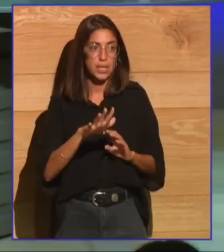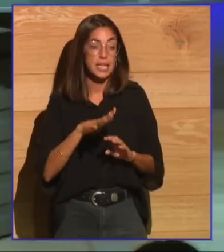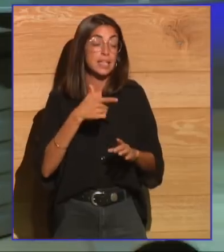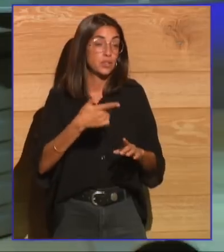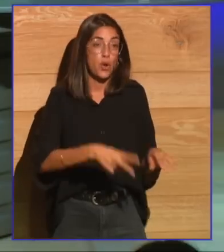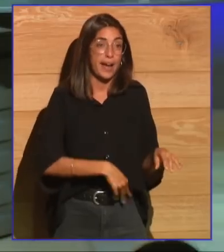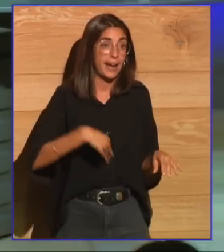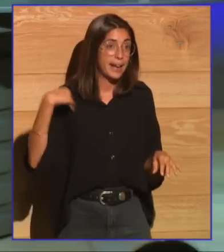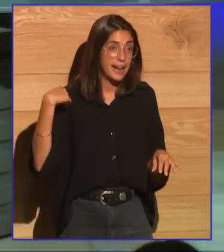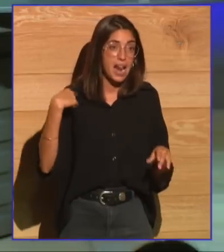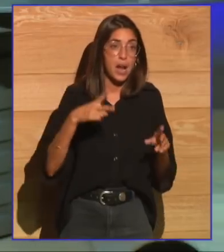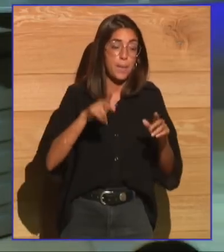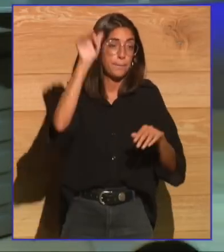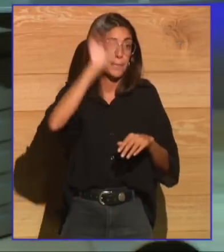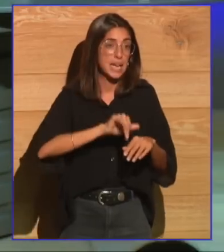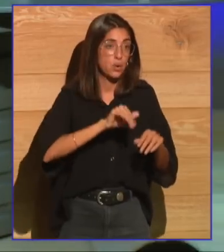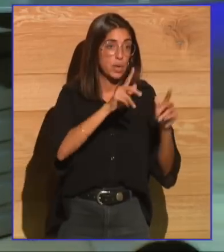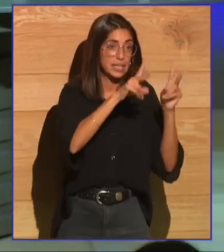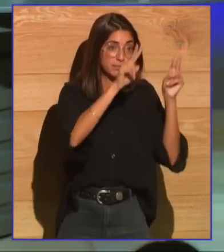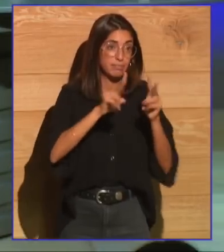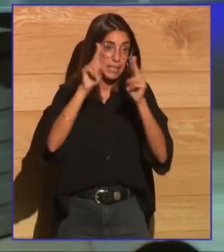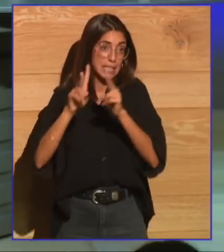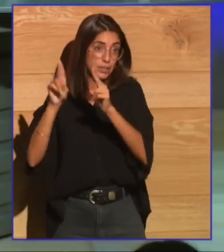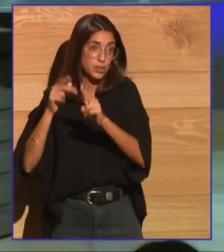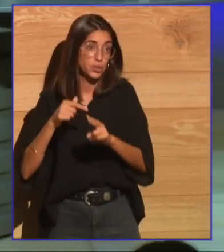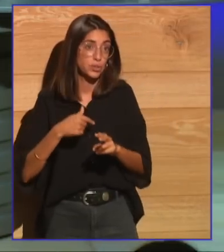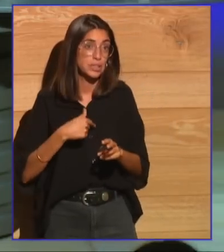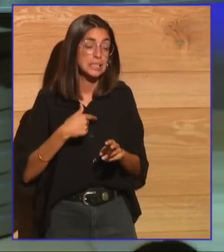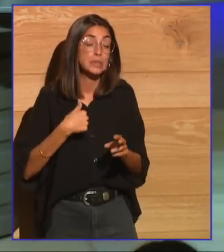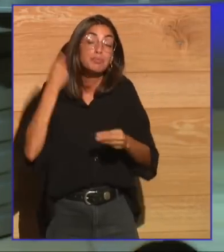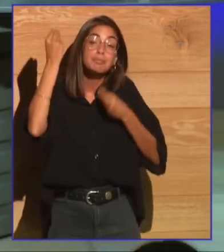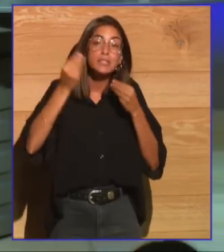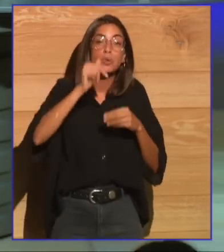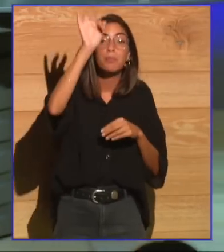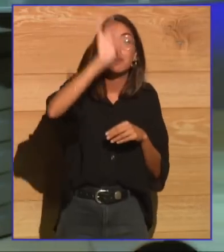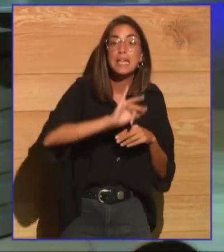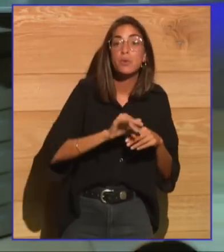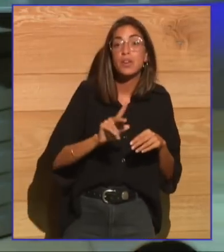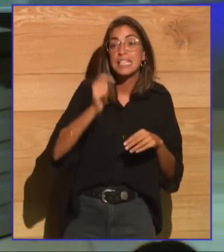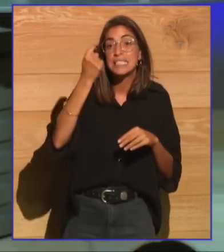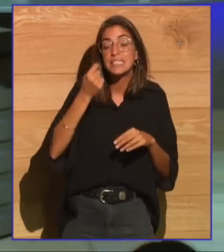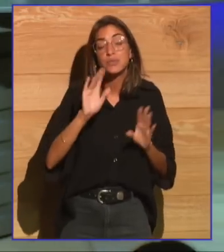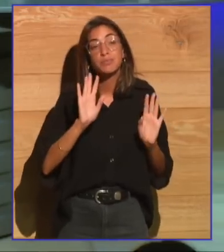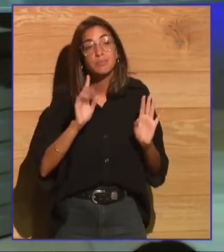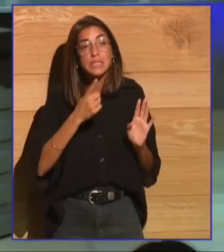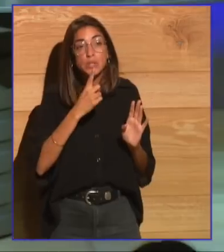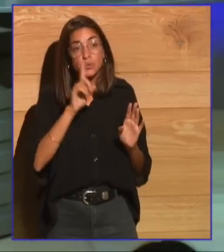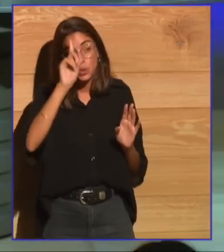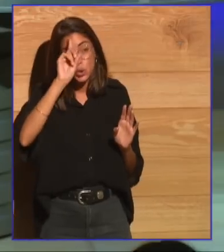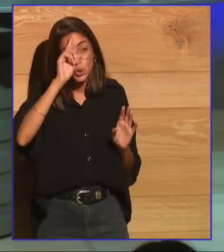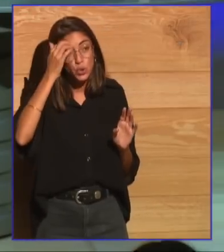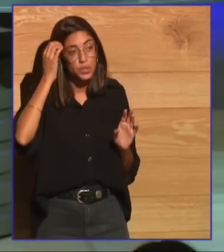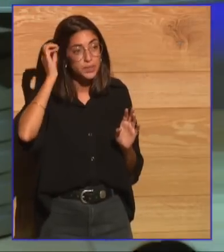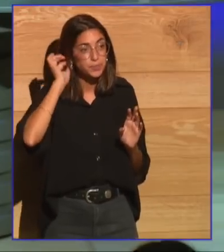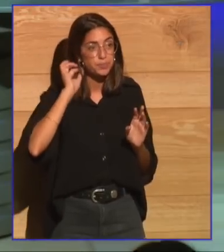las películas de alguna que haya tenido éxito y yo creo que el relativo éxito cierto expedidos a lo mejor un poco no